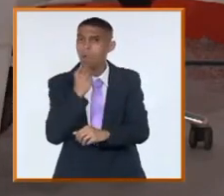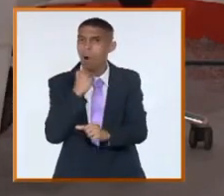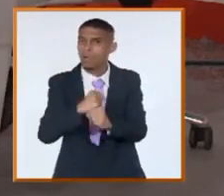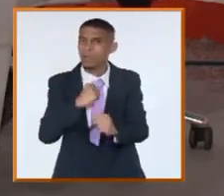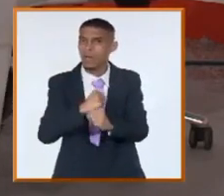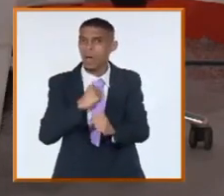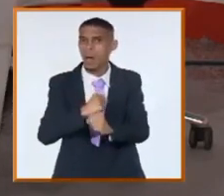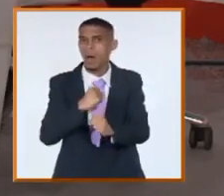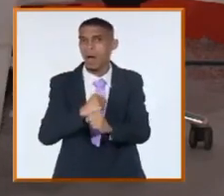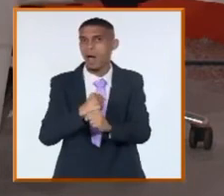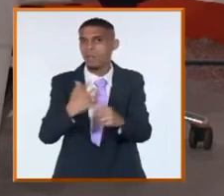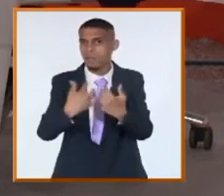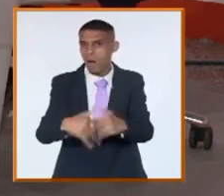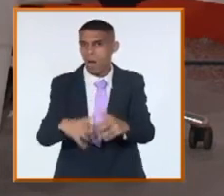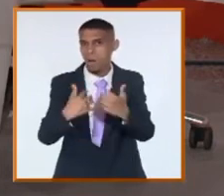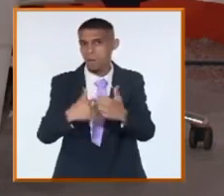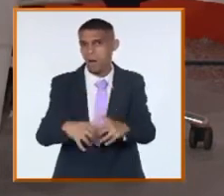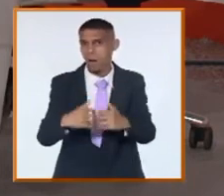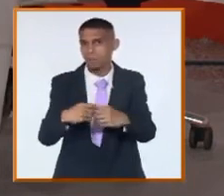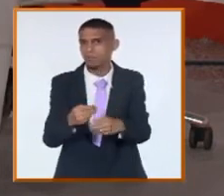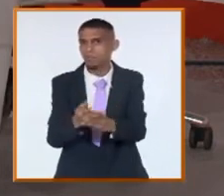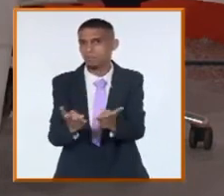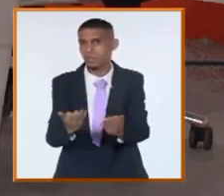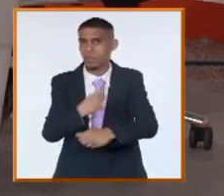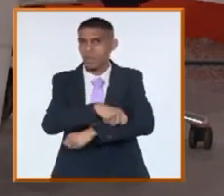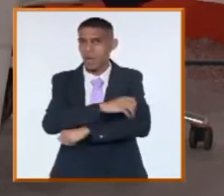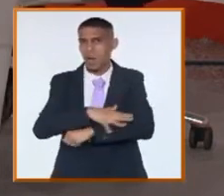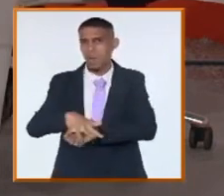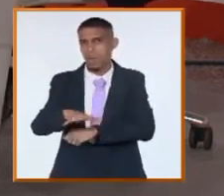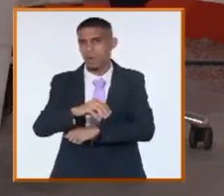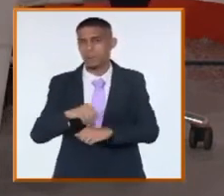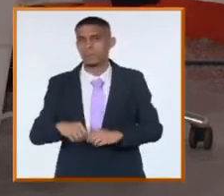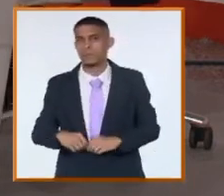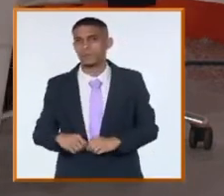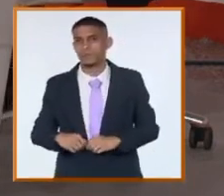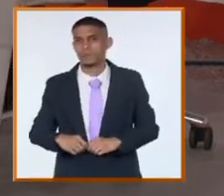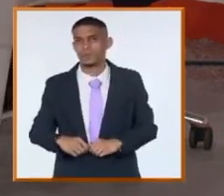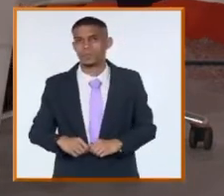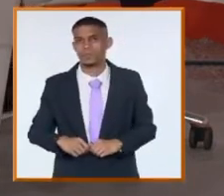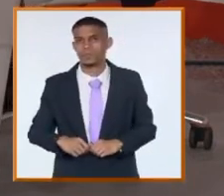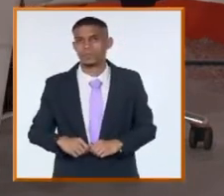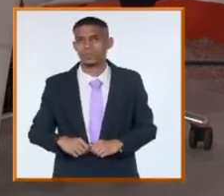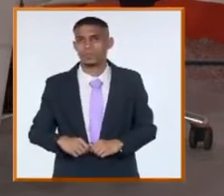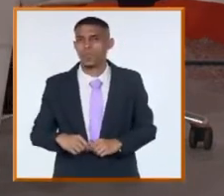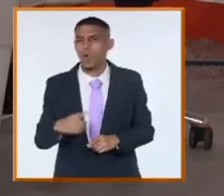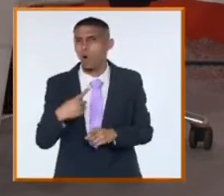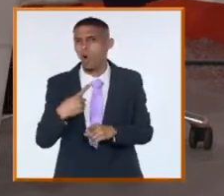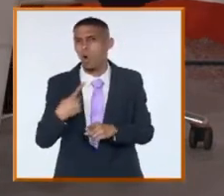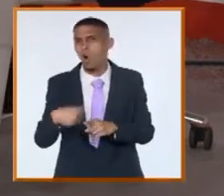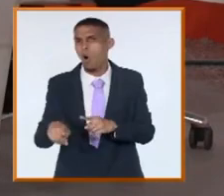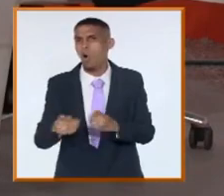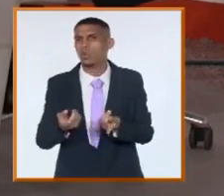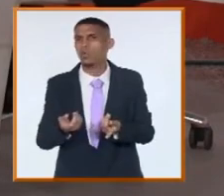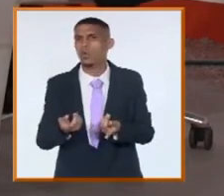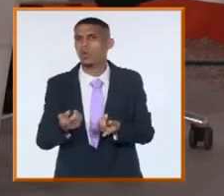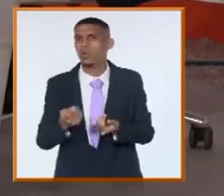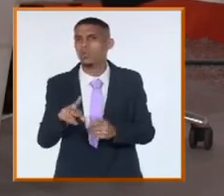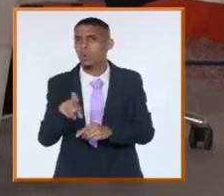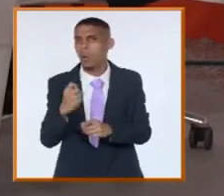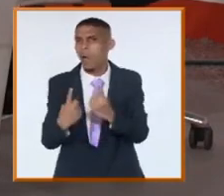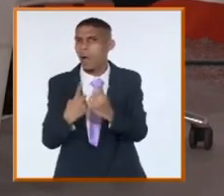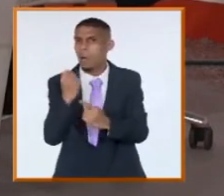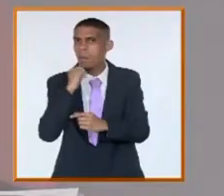para producir esas cantidades eso es importante y en otro en otra ámbitos de los materiales de la construcción Hay cosas nuevas